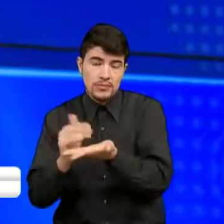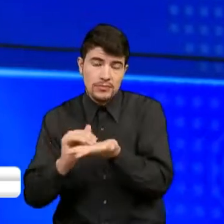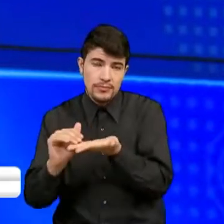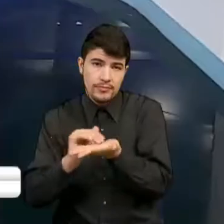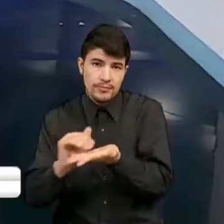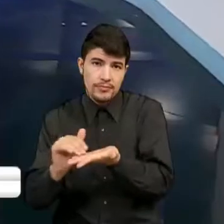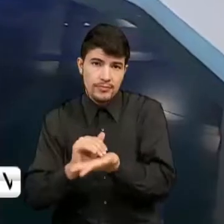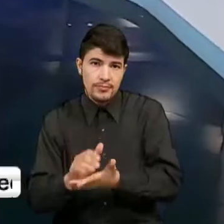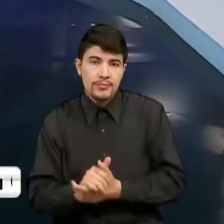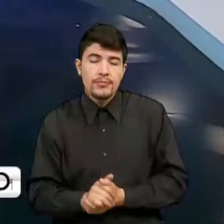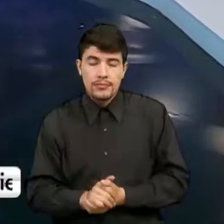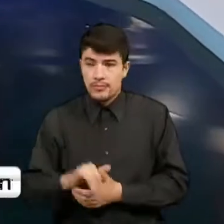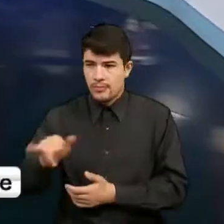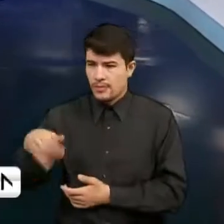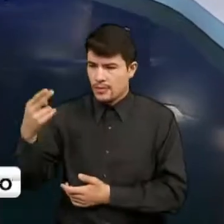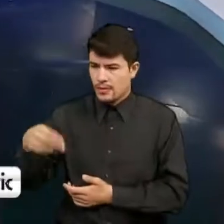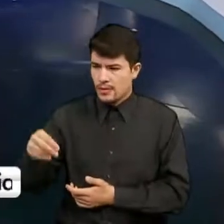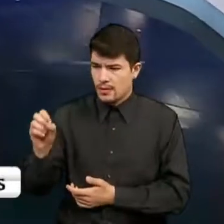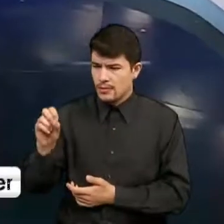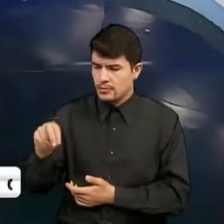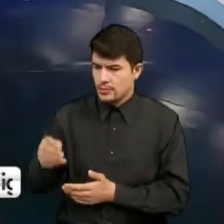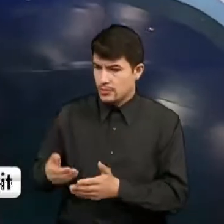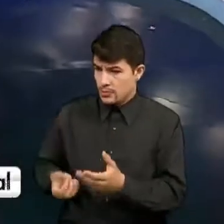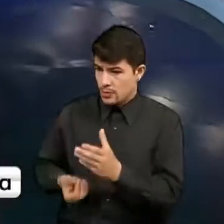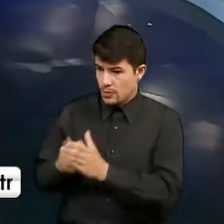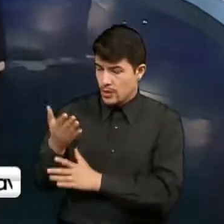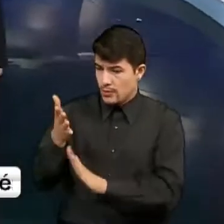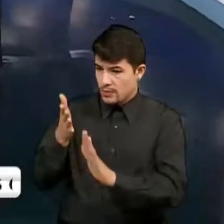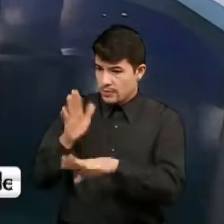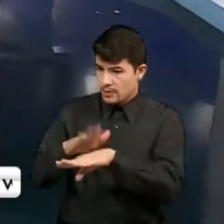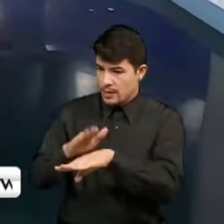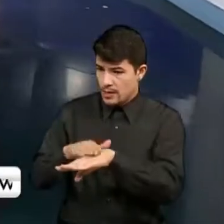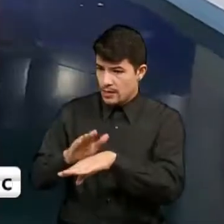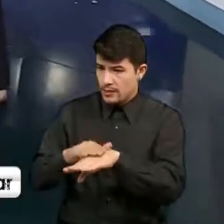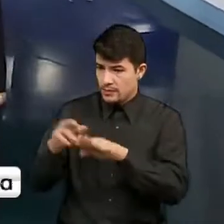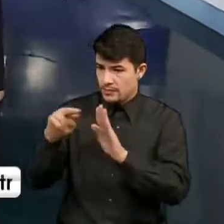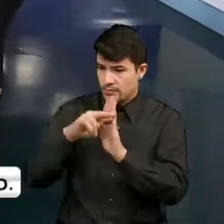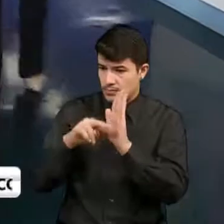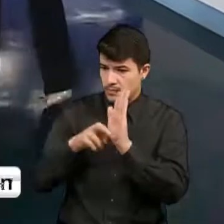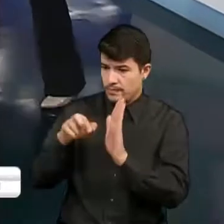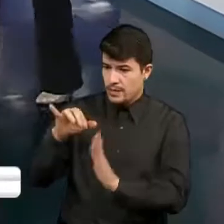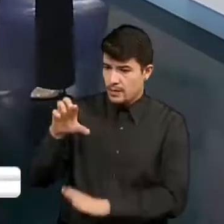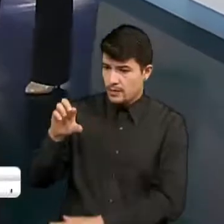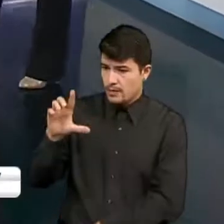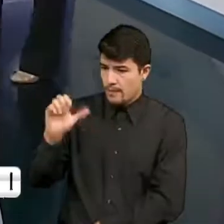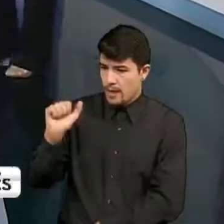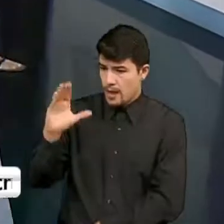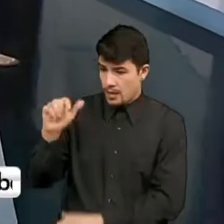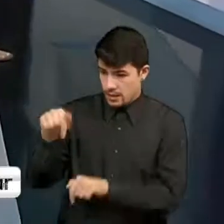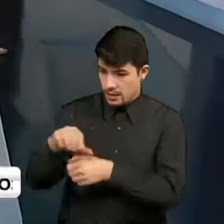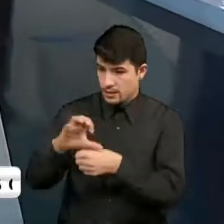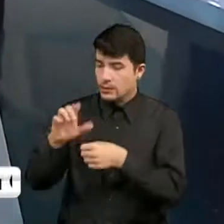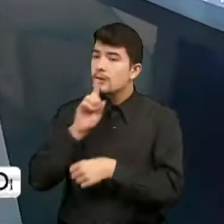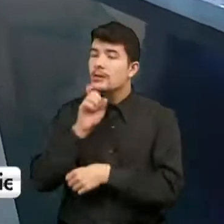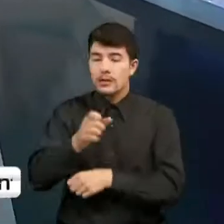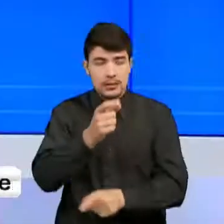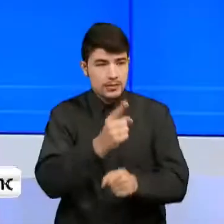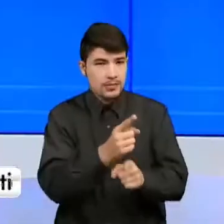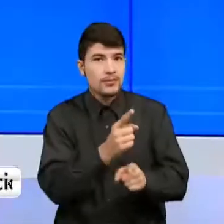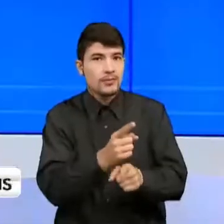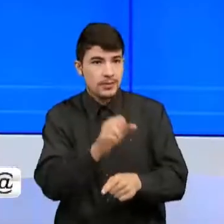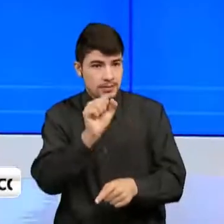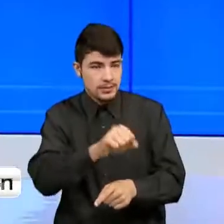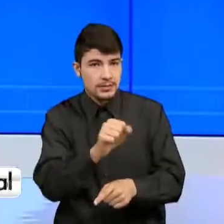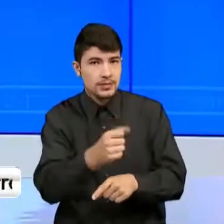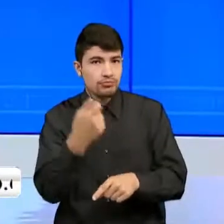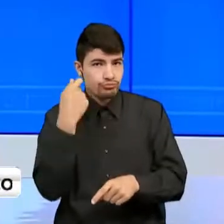y otra parte jon hay nuevos anuncios sobre el tema de 'pico y placa' que dado tanto de qué hablar durante estos días así descarguen pues en las últimas horas